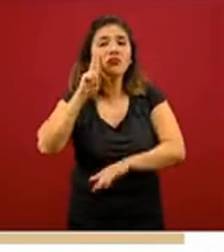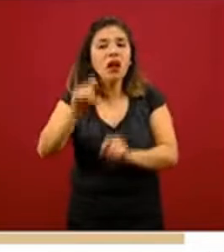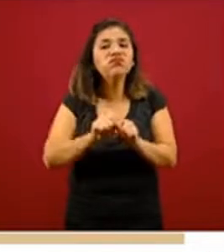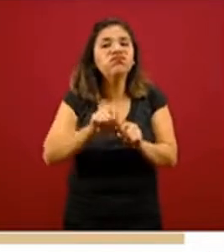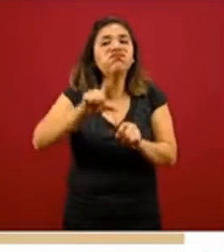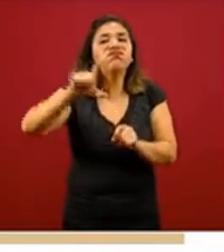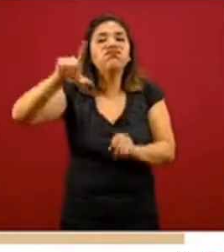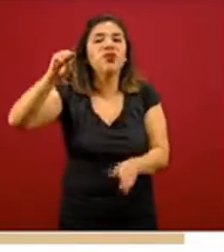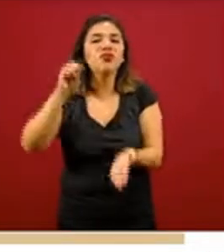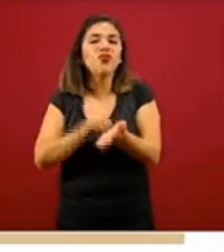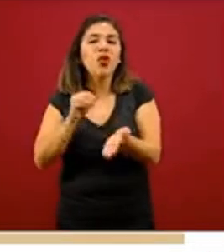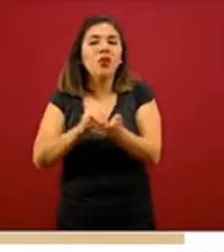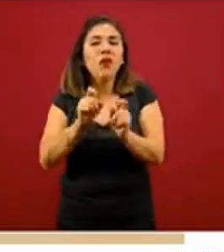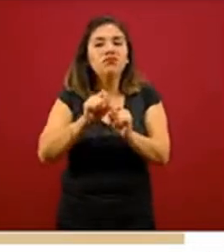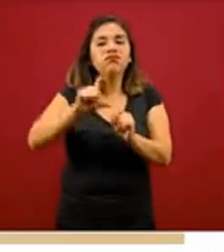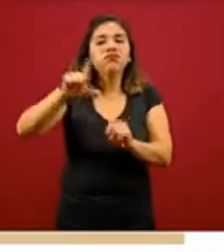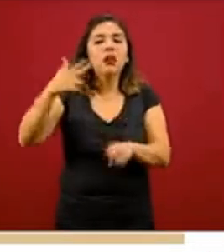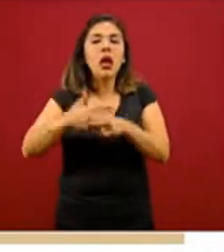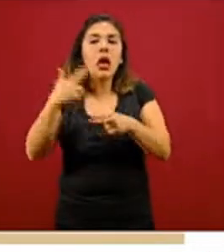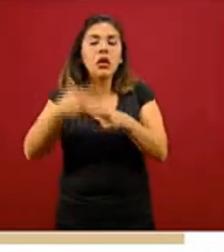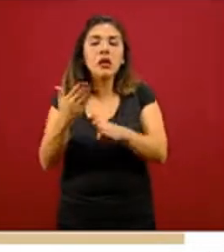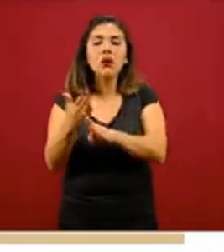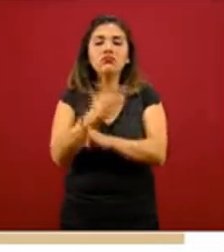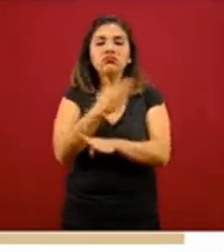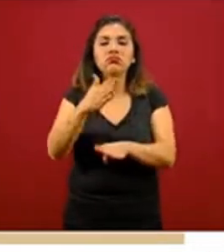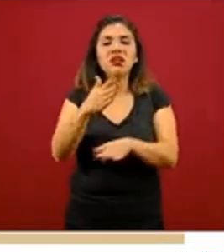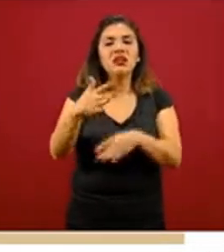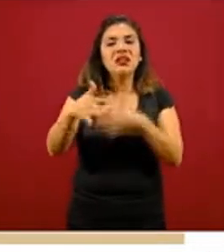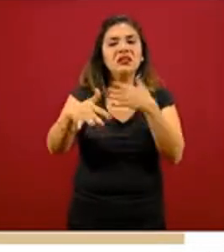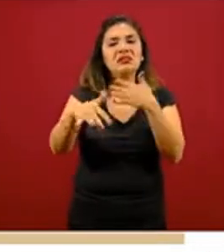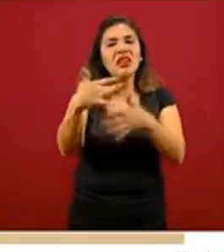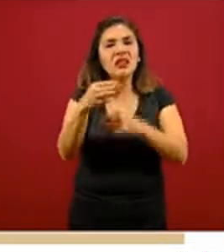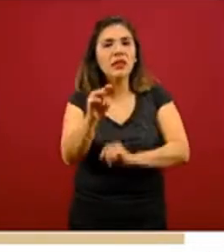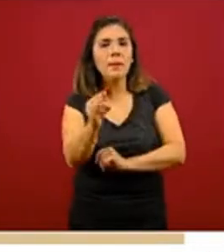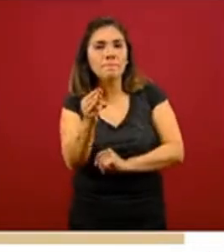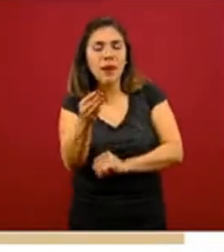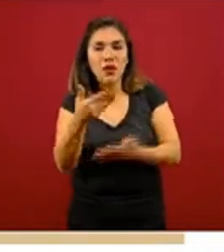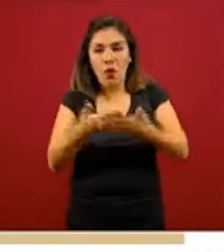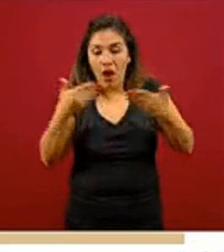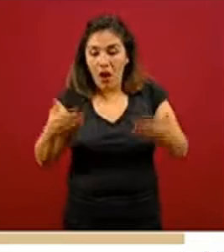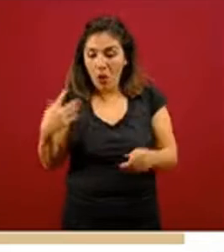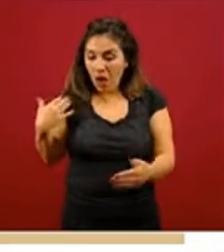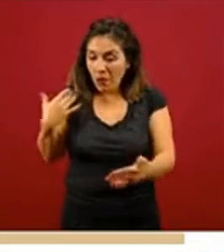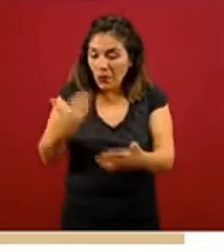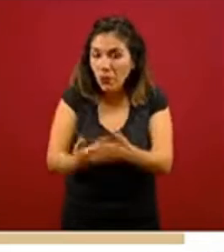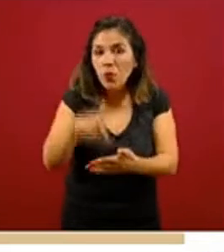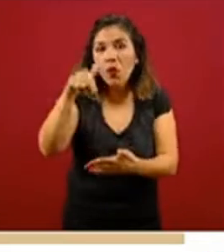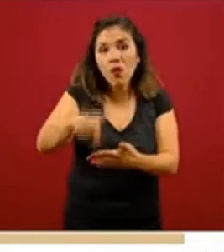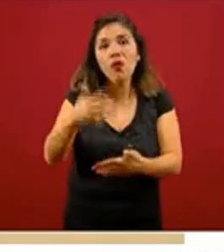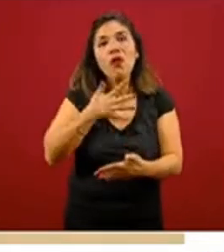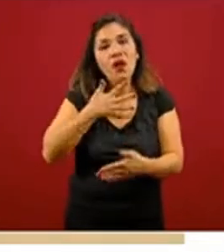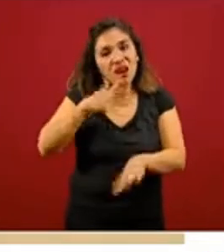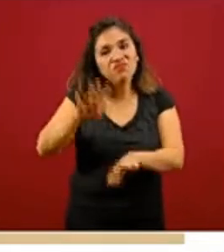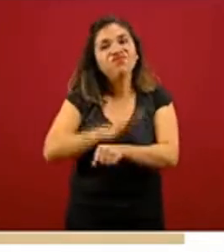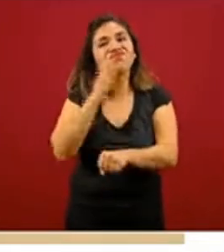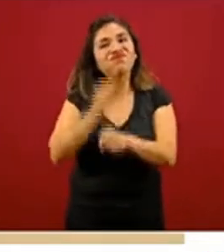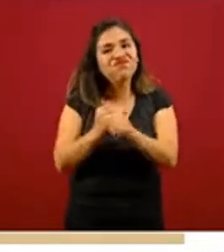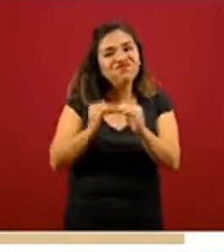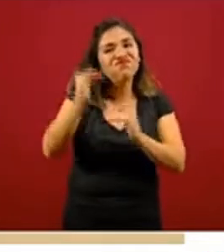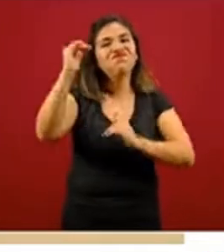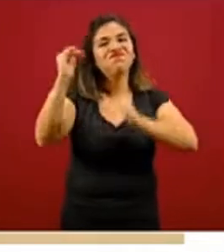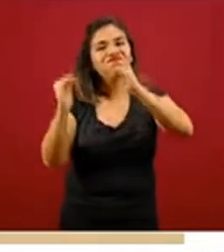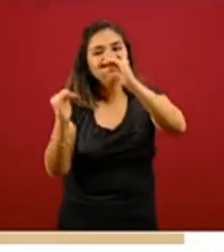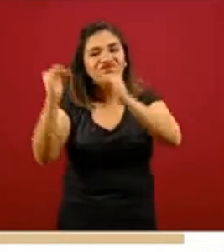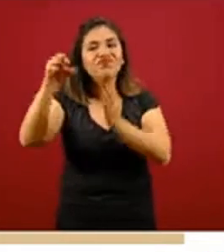ascendente que se evidenciaba hasta la quincena de mayo, de la quincena de mayo a la fecha, ha tenido una estabilidad